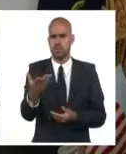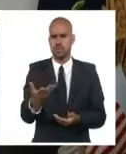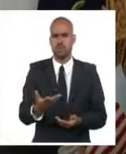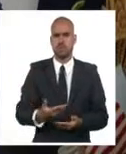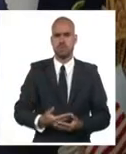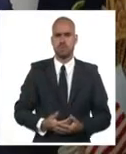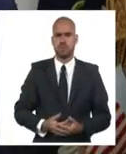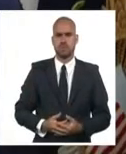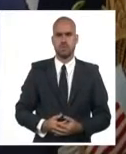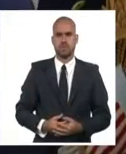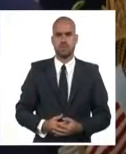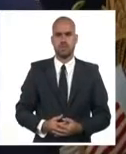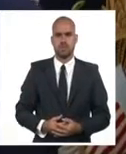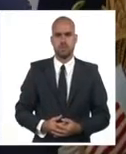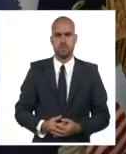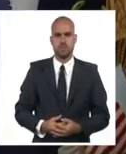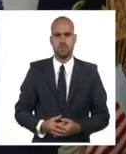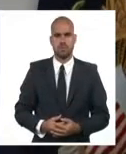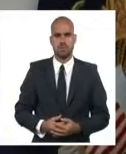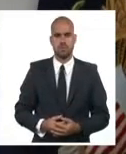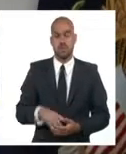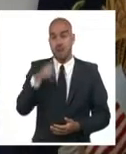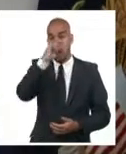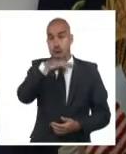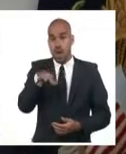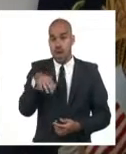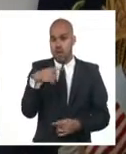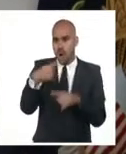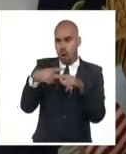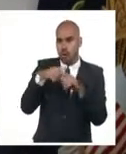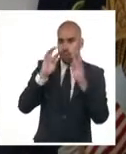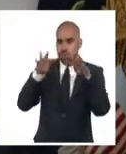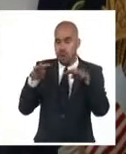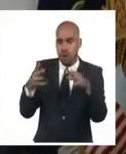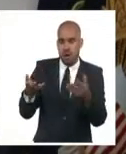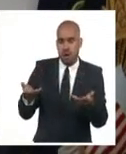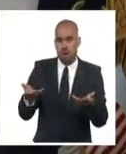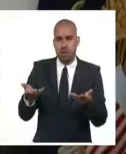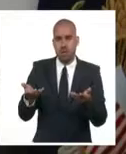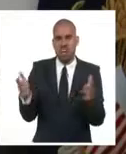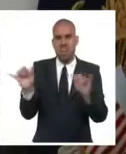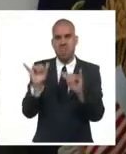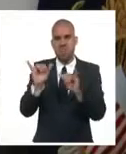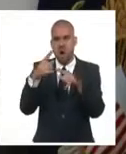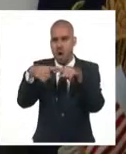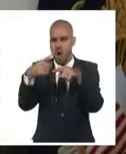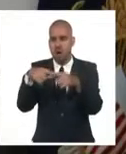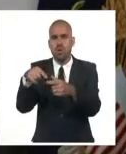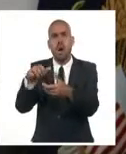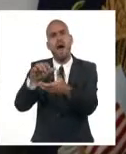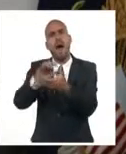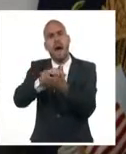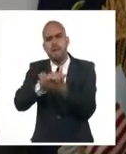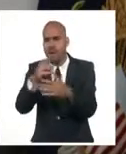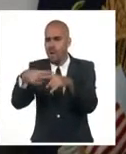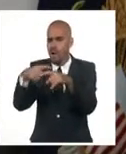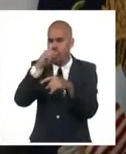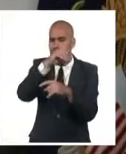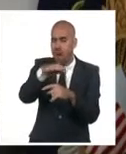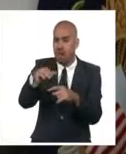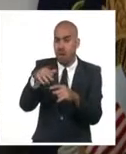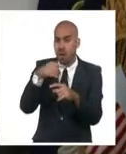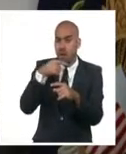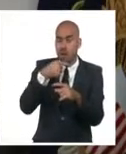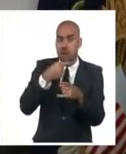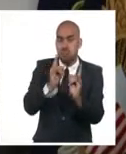Y cientos de niños que fueron testigos de lo sucedido, que vieron morir a sus amigos, por Dios, como